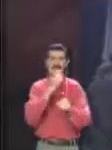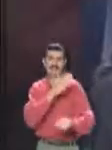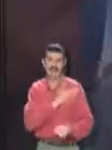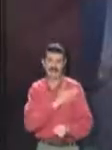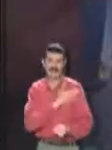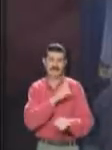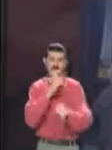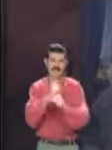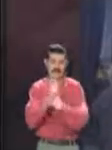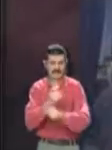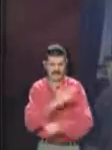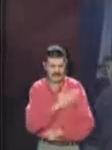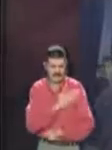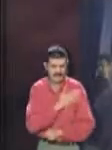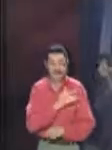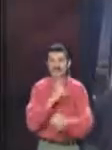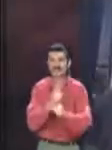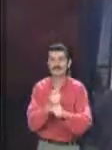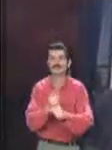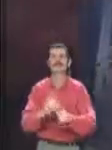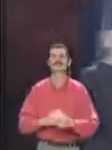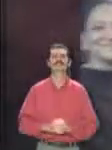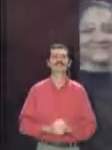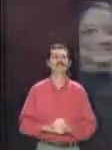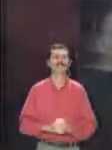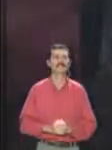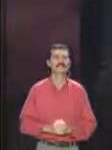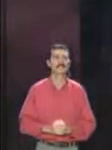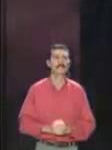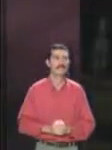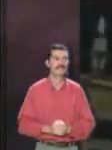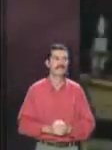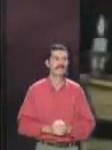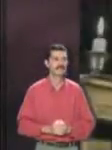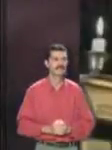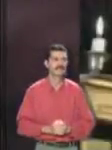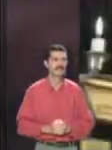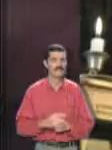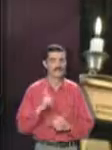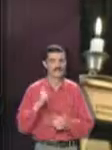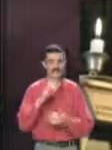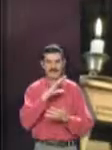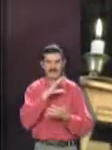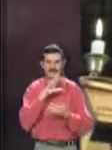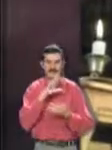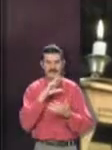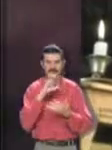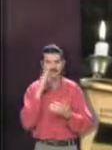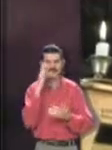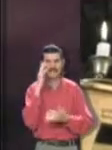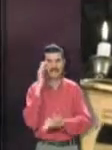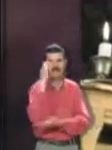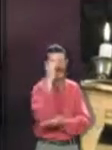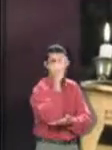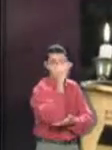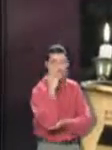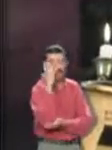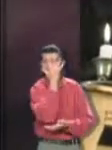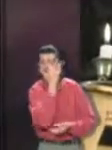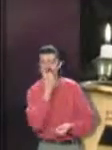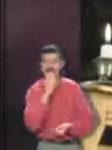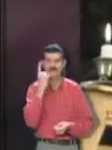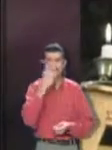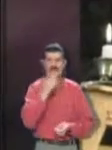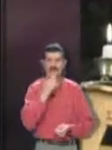creo que la primera llamada. ¿Primera llamada? Primera. Había una vez, en un hermoso bosque,